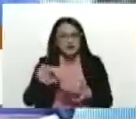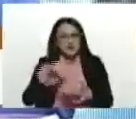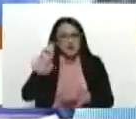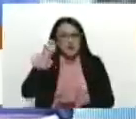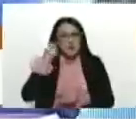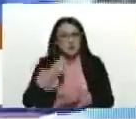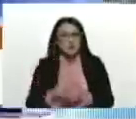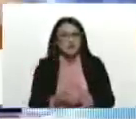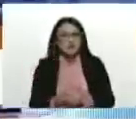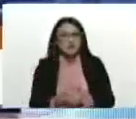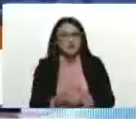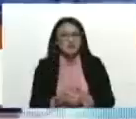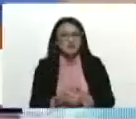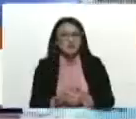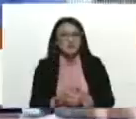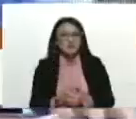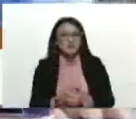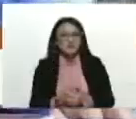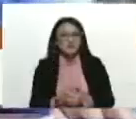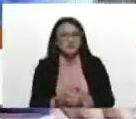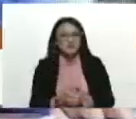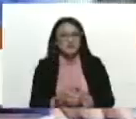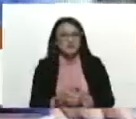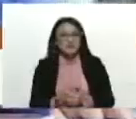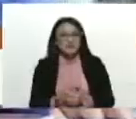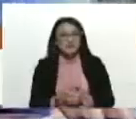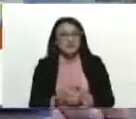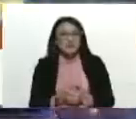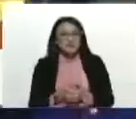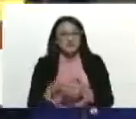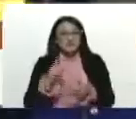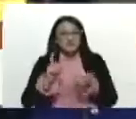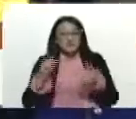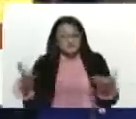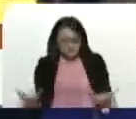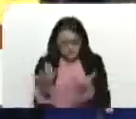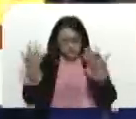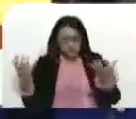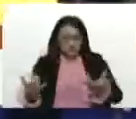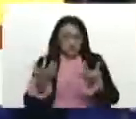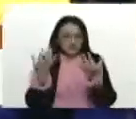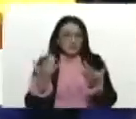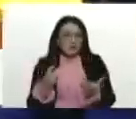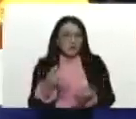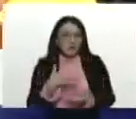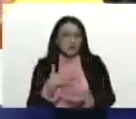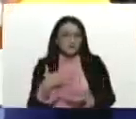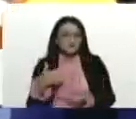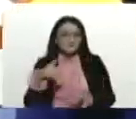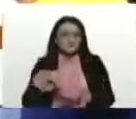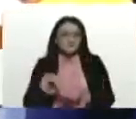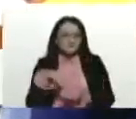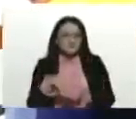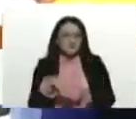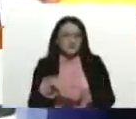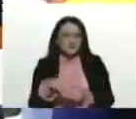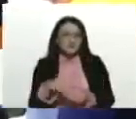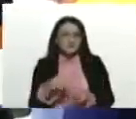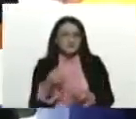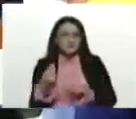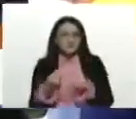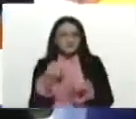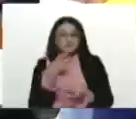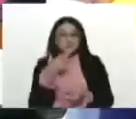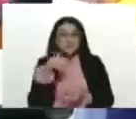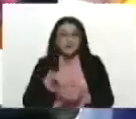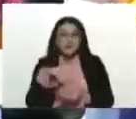elecciones y las Ah y las quemaron no querían que ni elecciones hiciéramos Y si